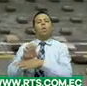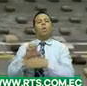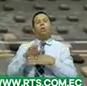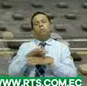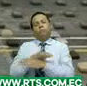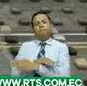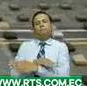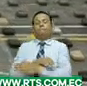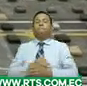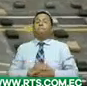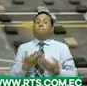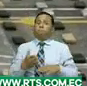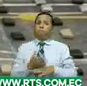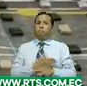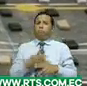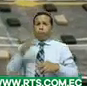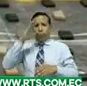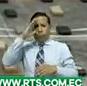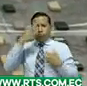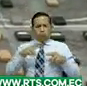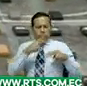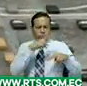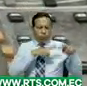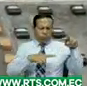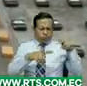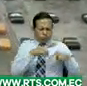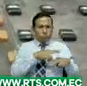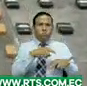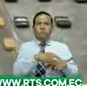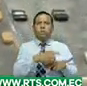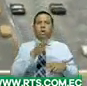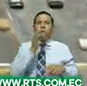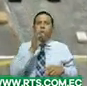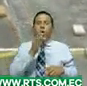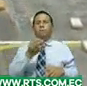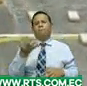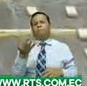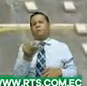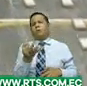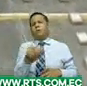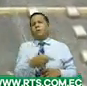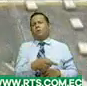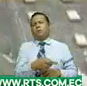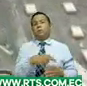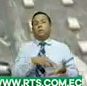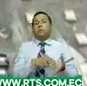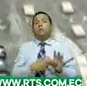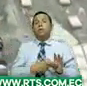de los análisis se determinó que la marihuana es de alta pureza, por lo que se presume sería para mercados europeos o